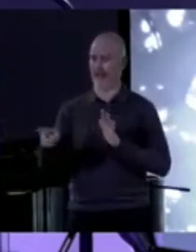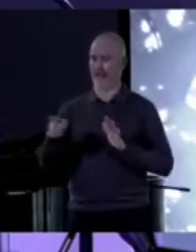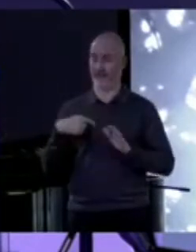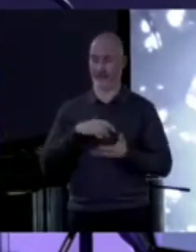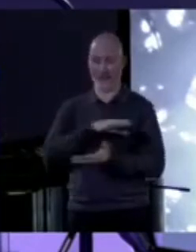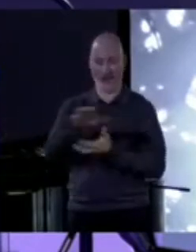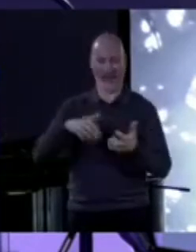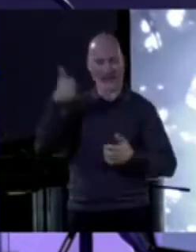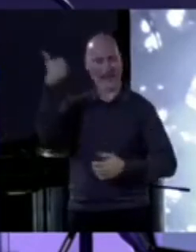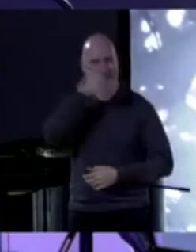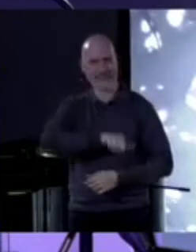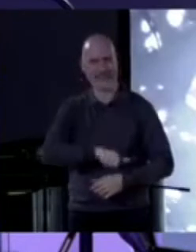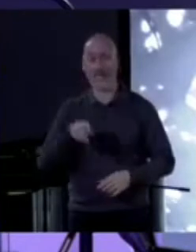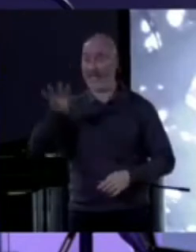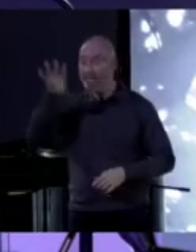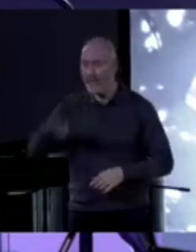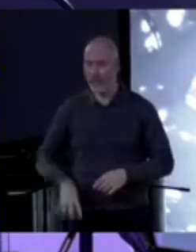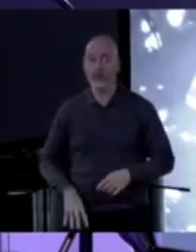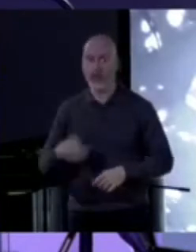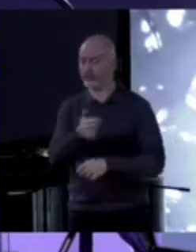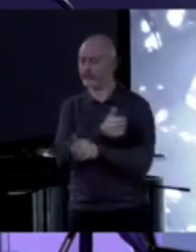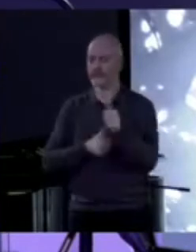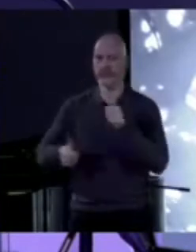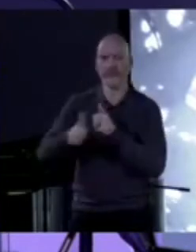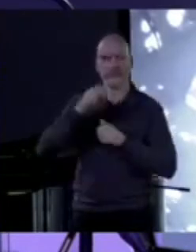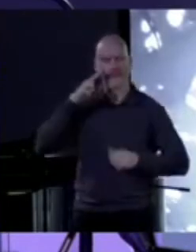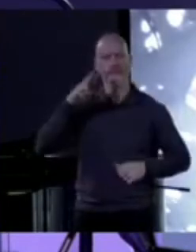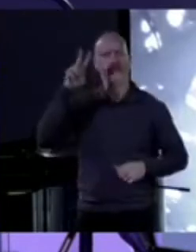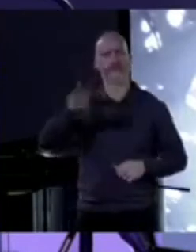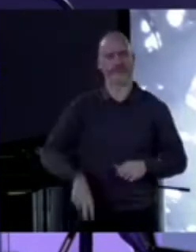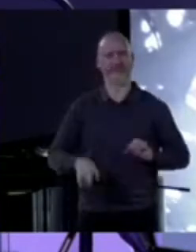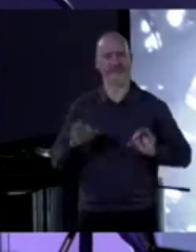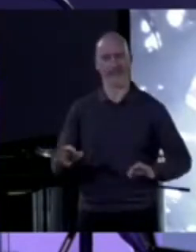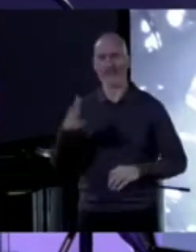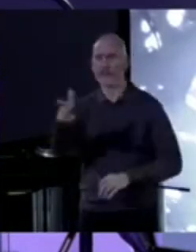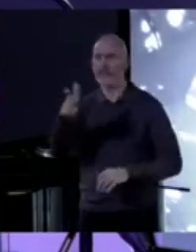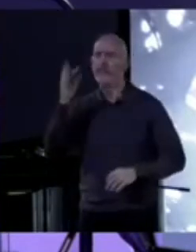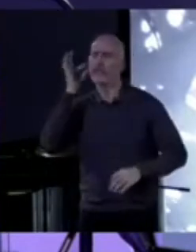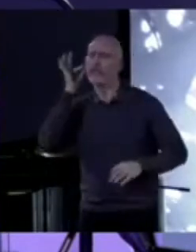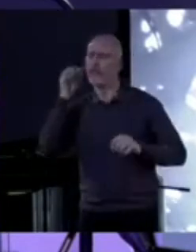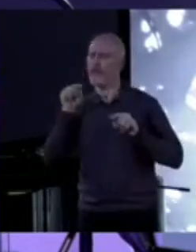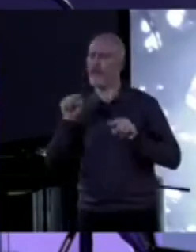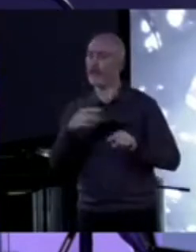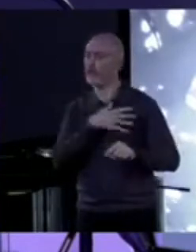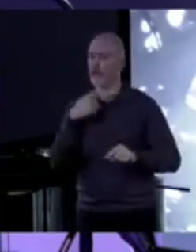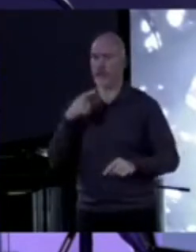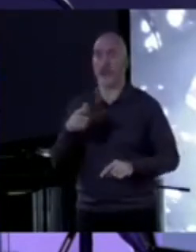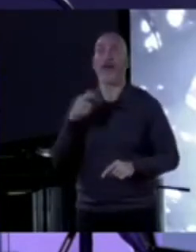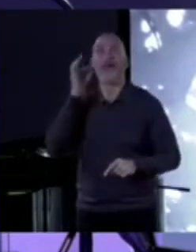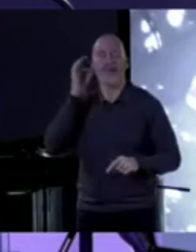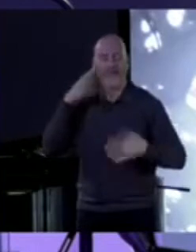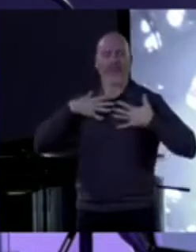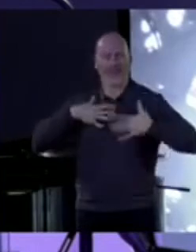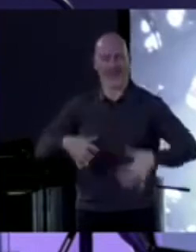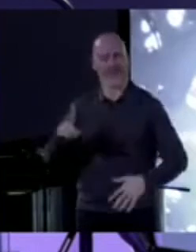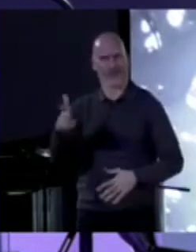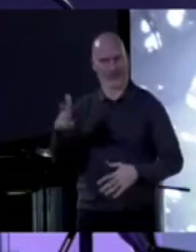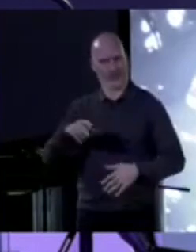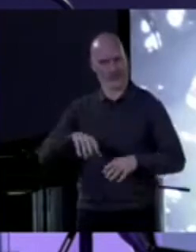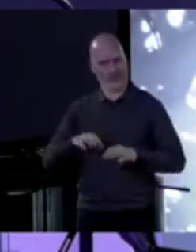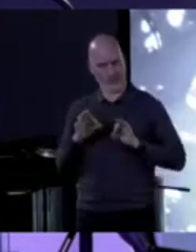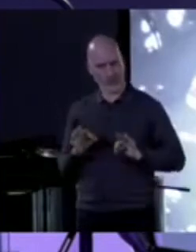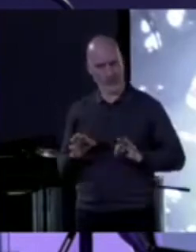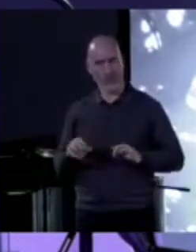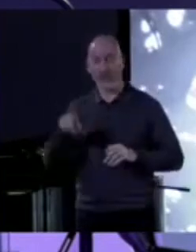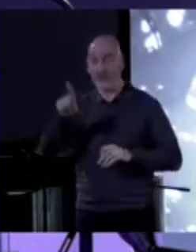Machistas, Cataluña encabeza el reconocimiento de los derechos de las mujeres como un asunto de derechos humanos. Y hay que